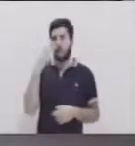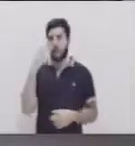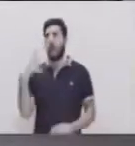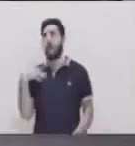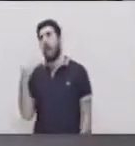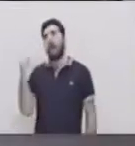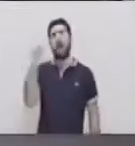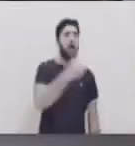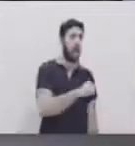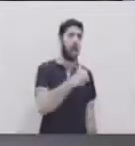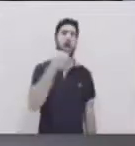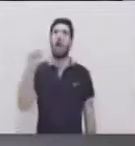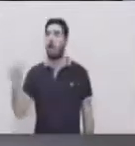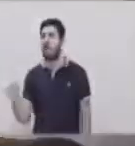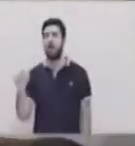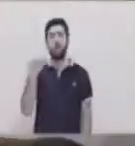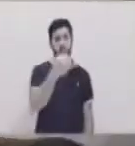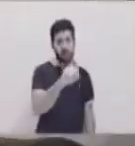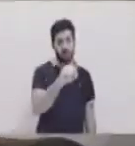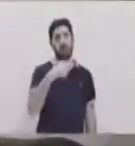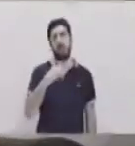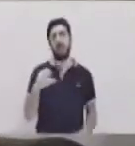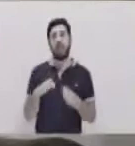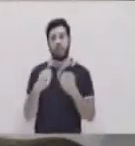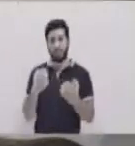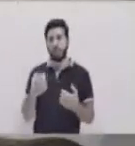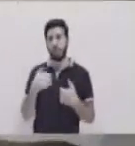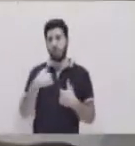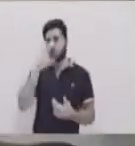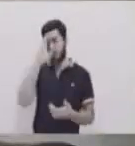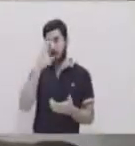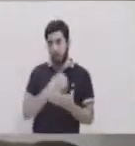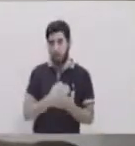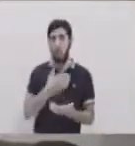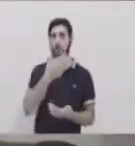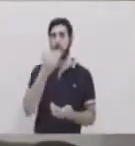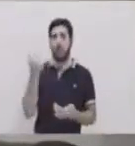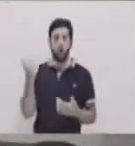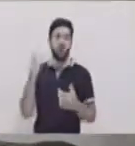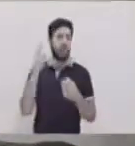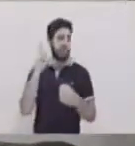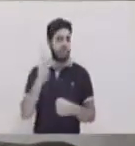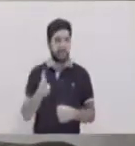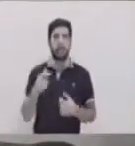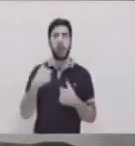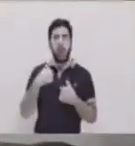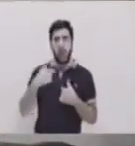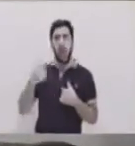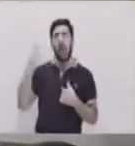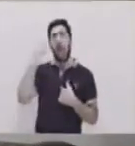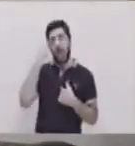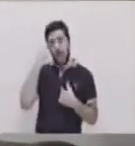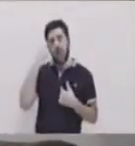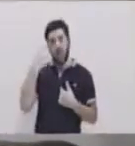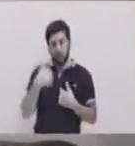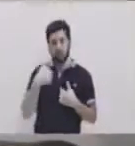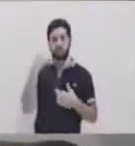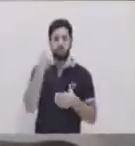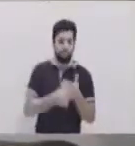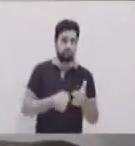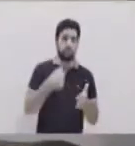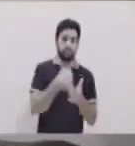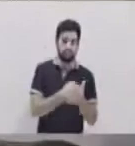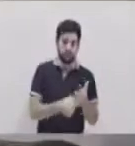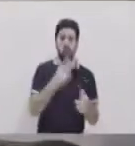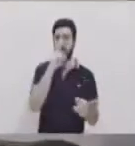llevaban a todos lados, ¿verdad? Pero sí, yo creo que lo mejor es como tener en mente que si te vas a